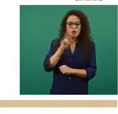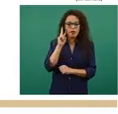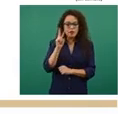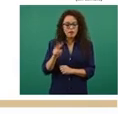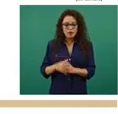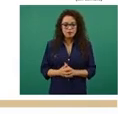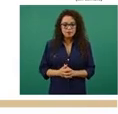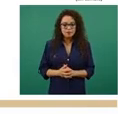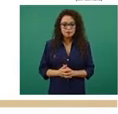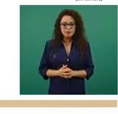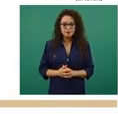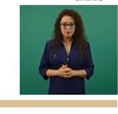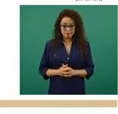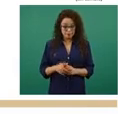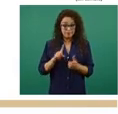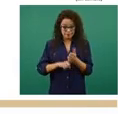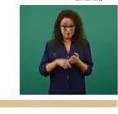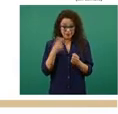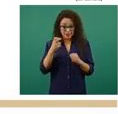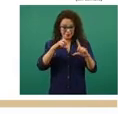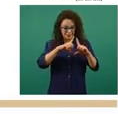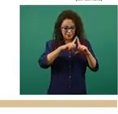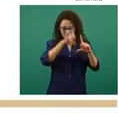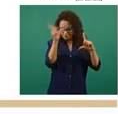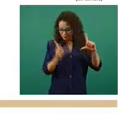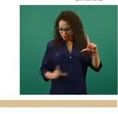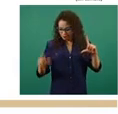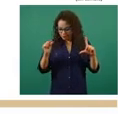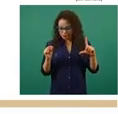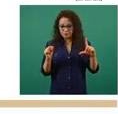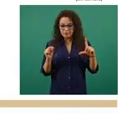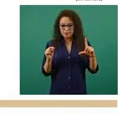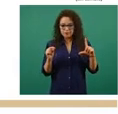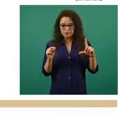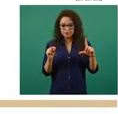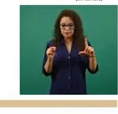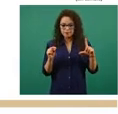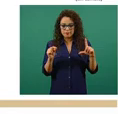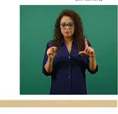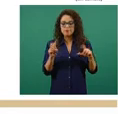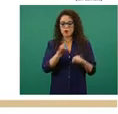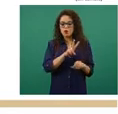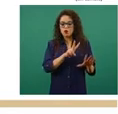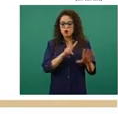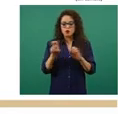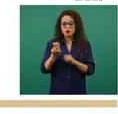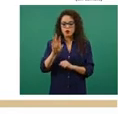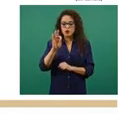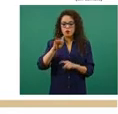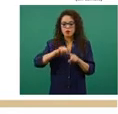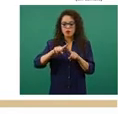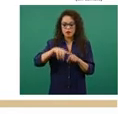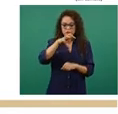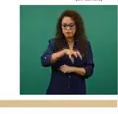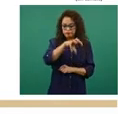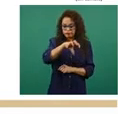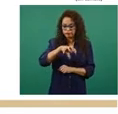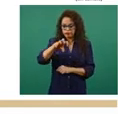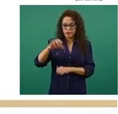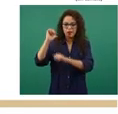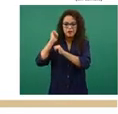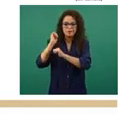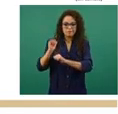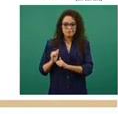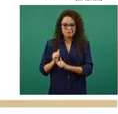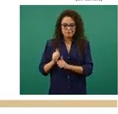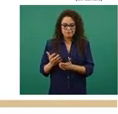nuestro territorio nacional, donde están constituidas estas 240 jurisdicciones con más de